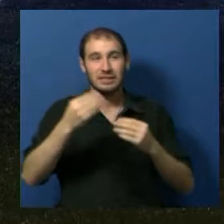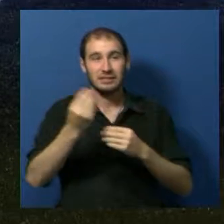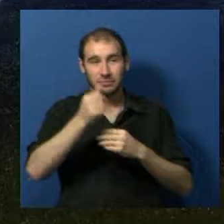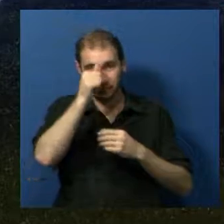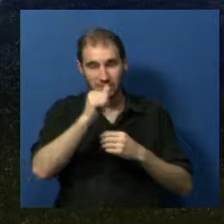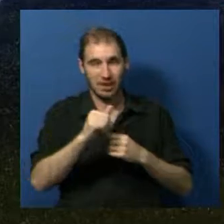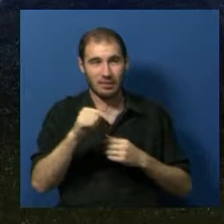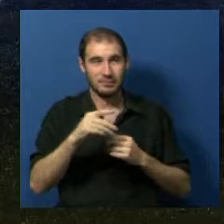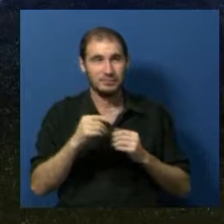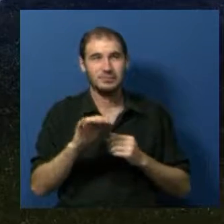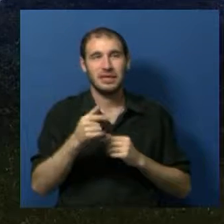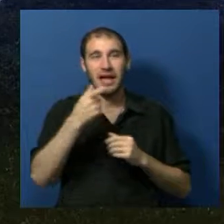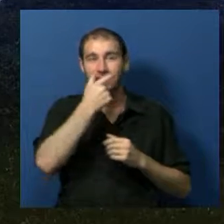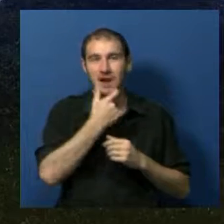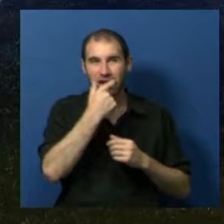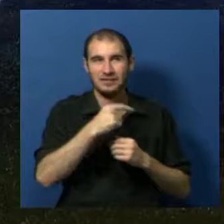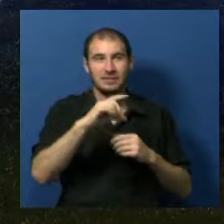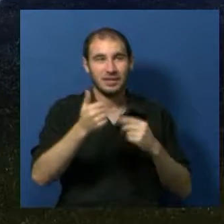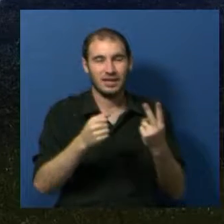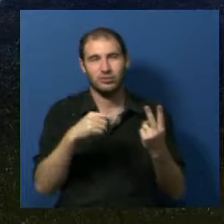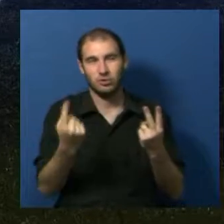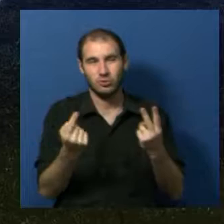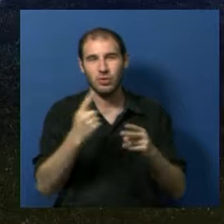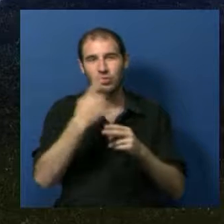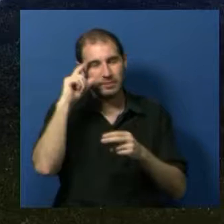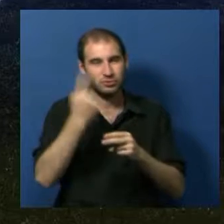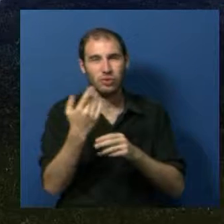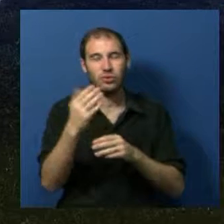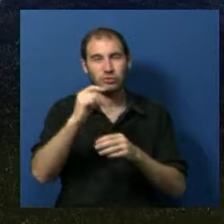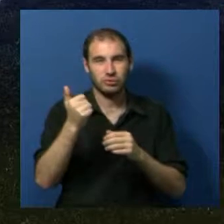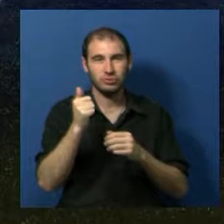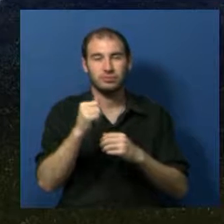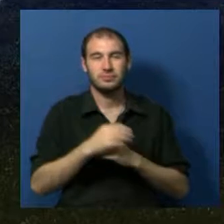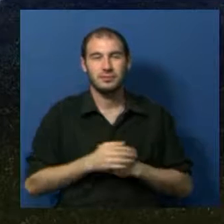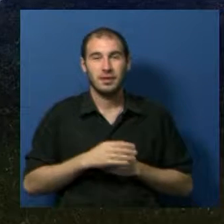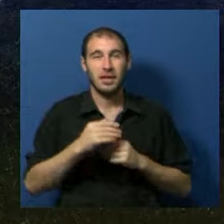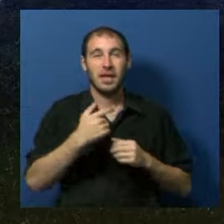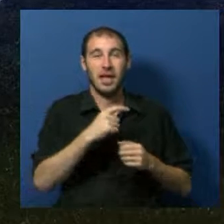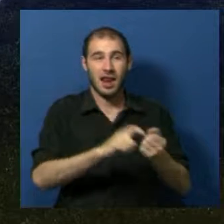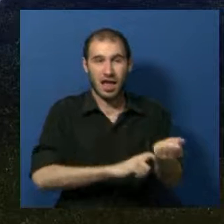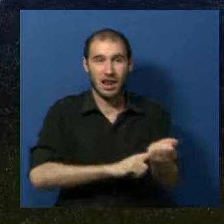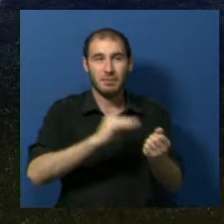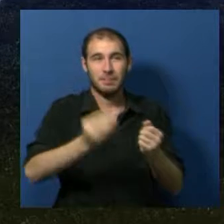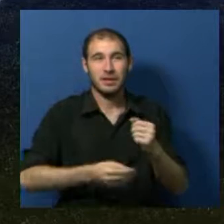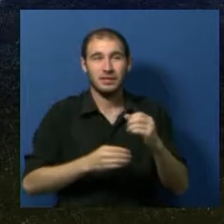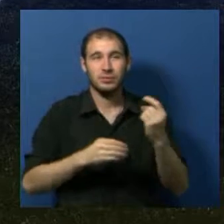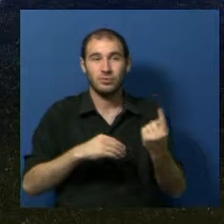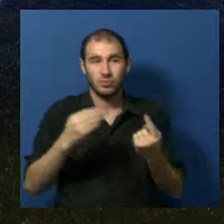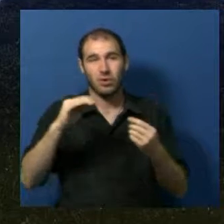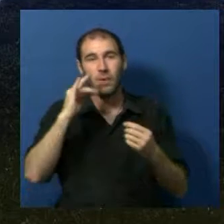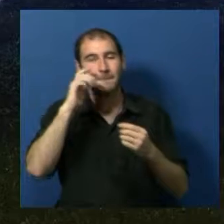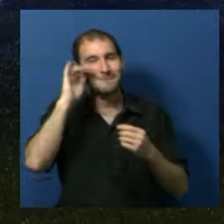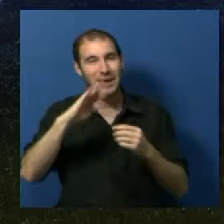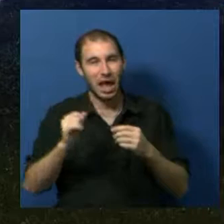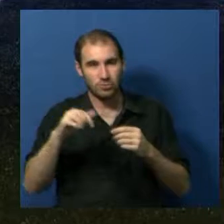¿te parece? Ahí estamos. Así es, el Racing le terminó ganando en los últimos 10 minutos a Godoy Cruz, 2-1. Independiente Rivadavia, que perdió 1-0 con Guillermo